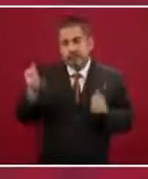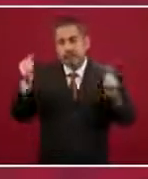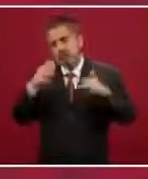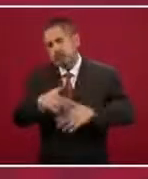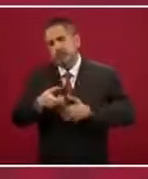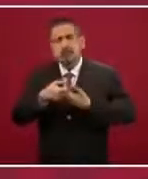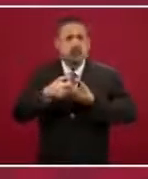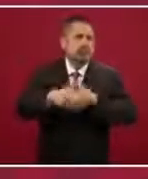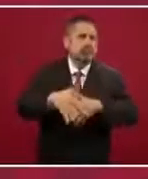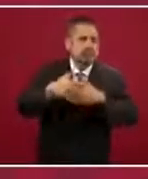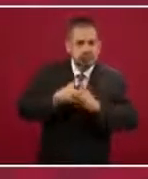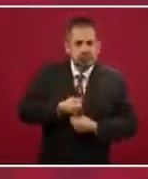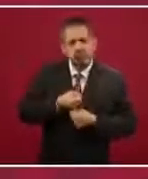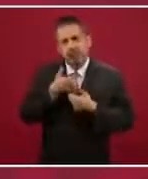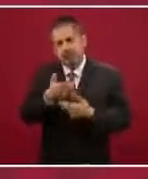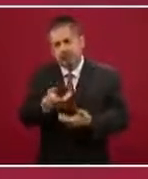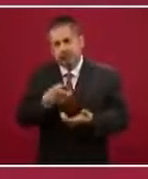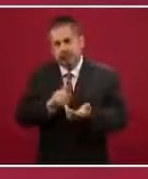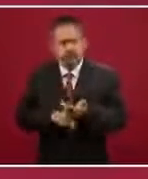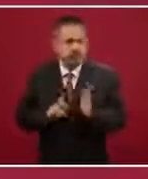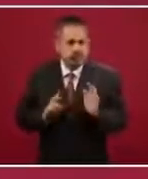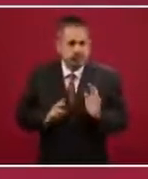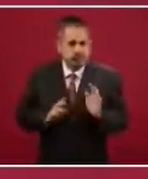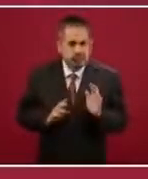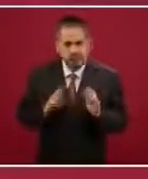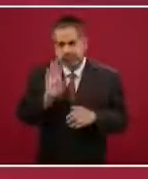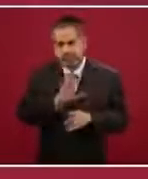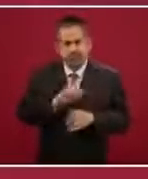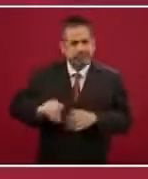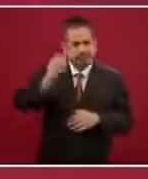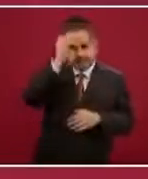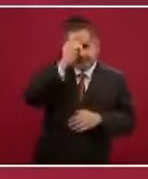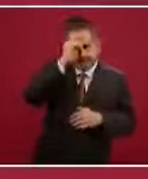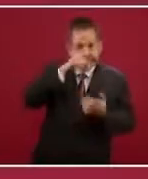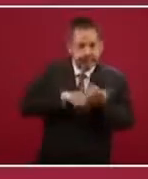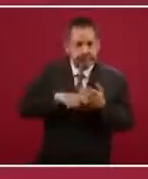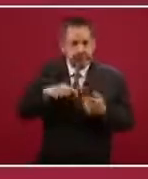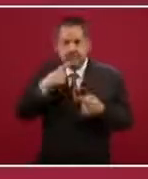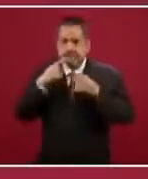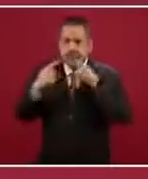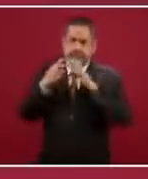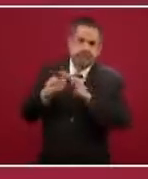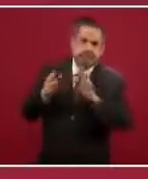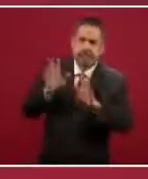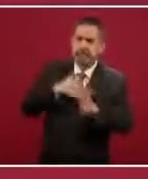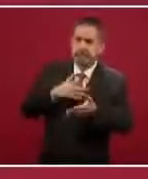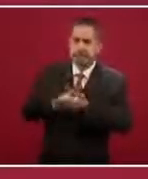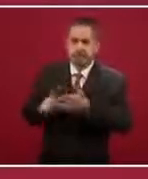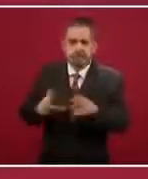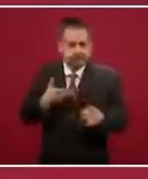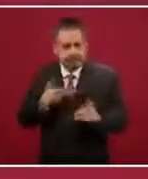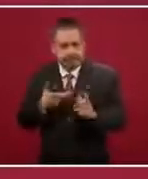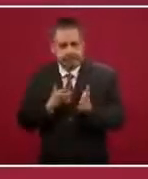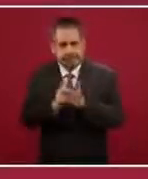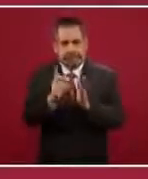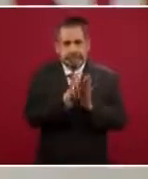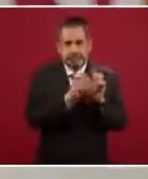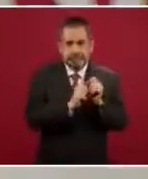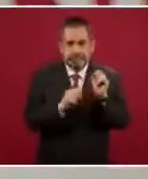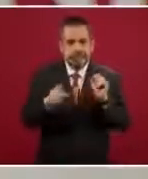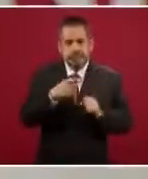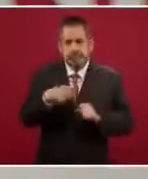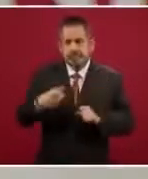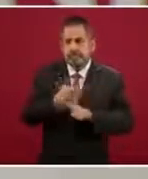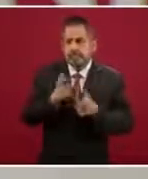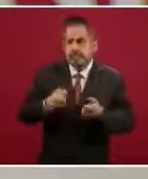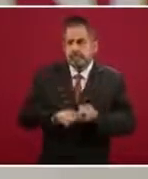expresar sus opiniones y sus demandas, y que es un derecho constitucional a la libertad de